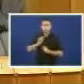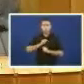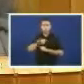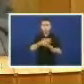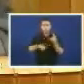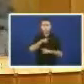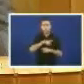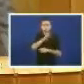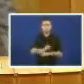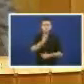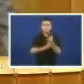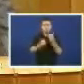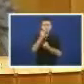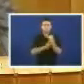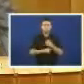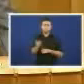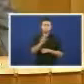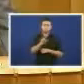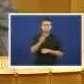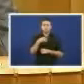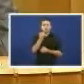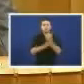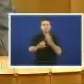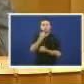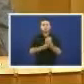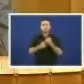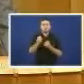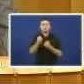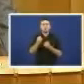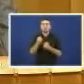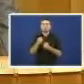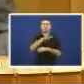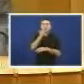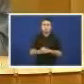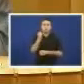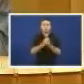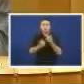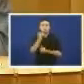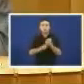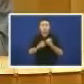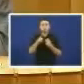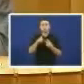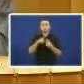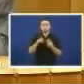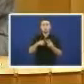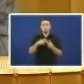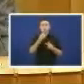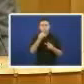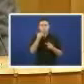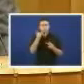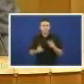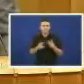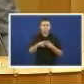A crise financiera, energética e alimentaria que converxen na primeira grande crise da globalización teñen